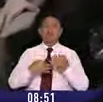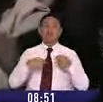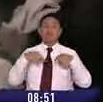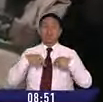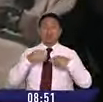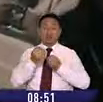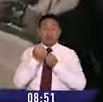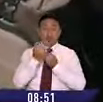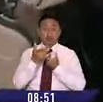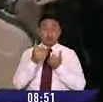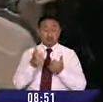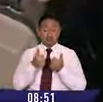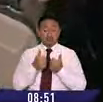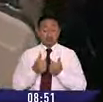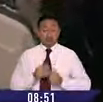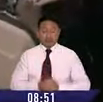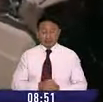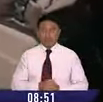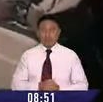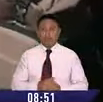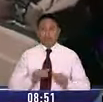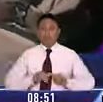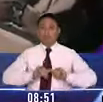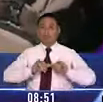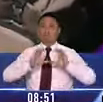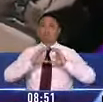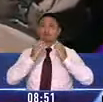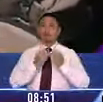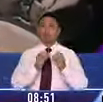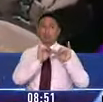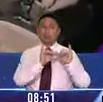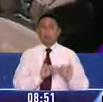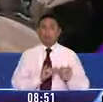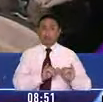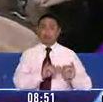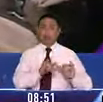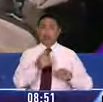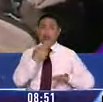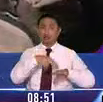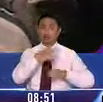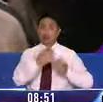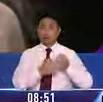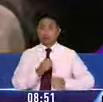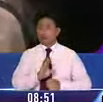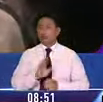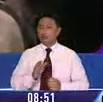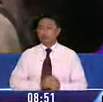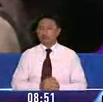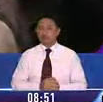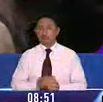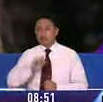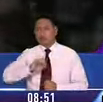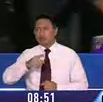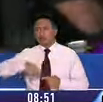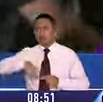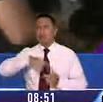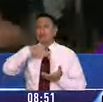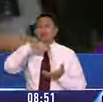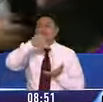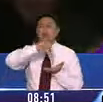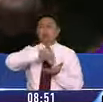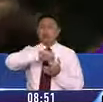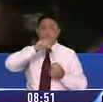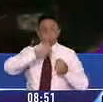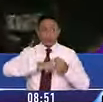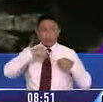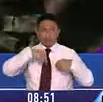es información pues de última hora, es que se mantienen las clases, que no hay ninguna novedad. En tal caso había dudas acerca en el centro histórico de